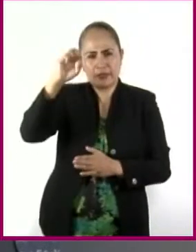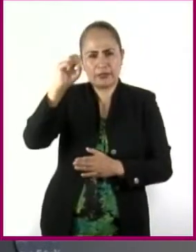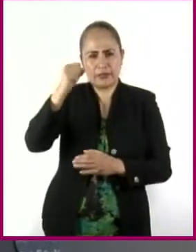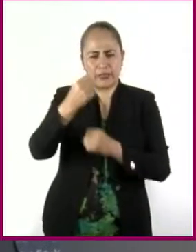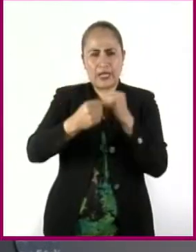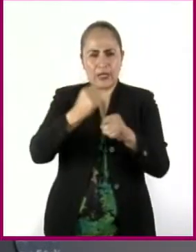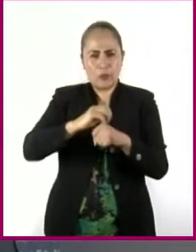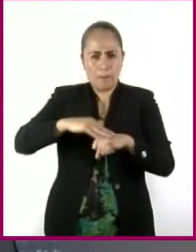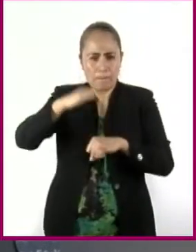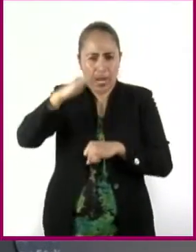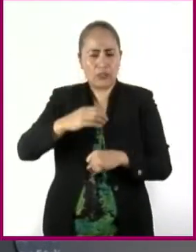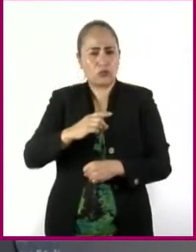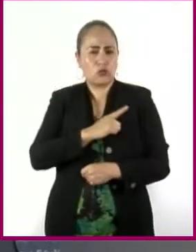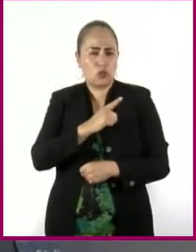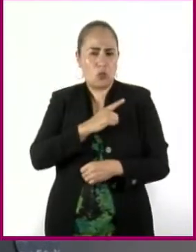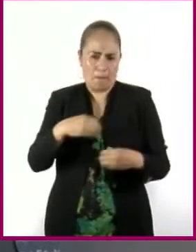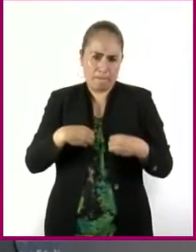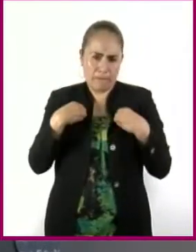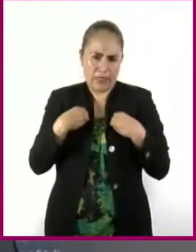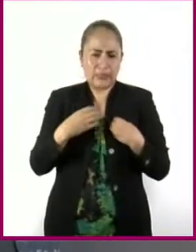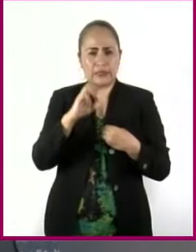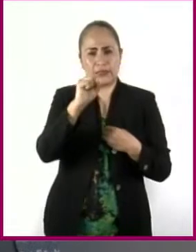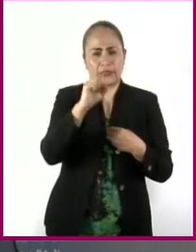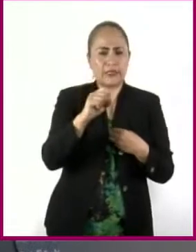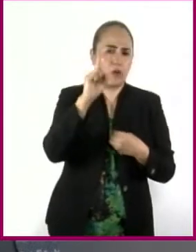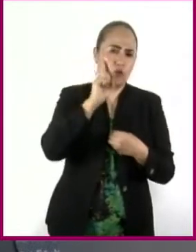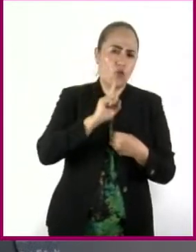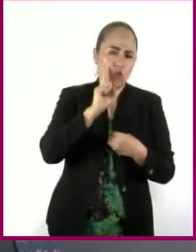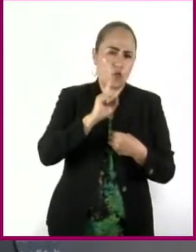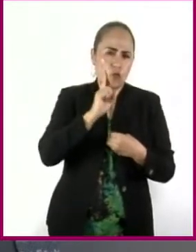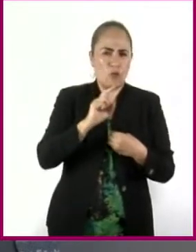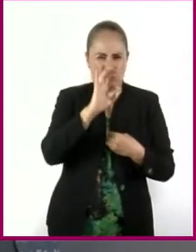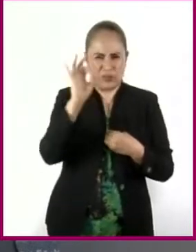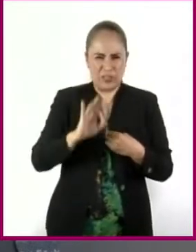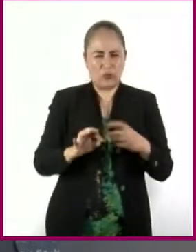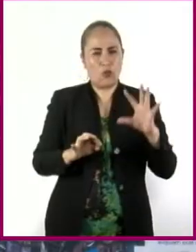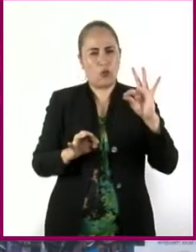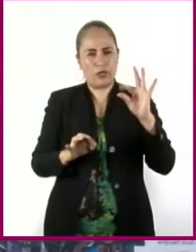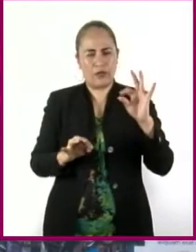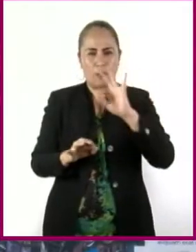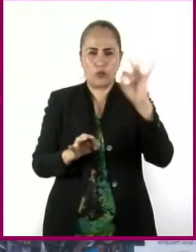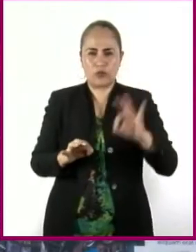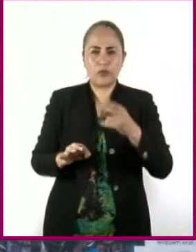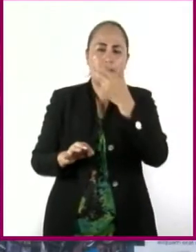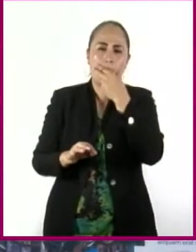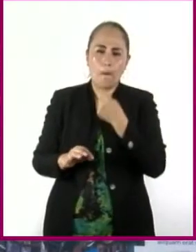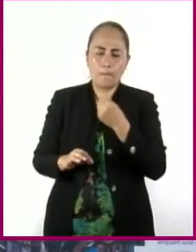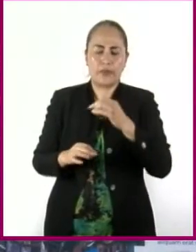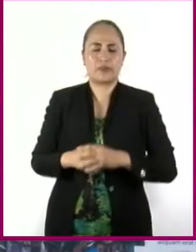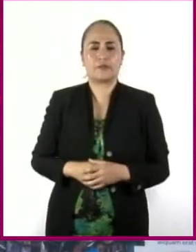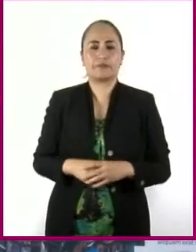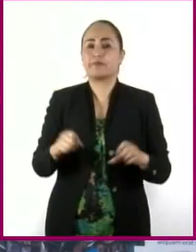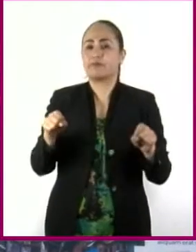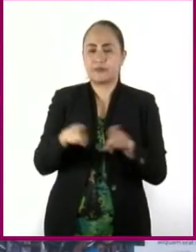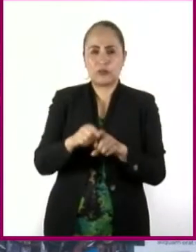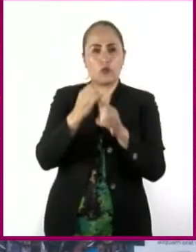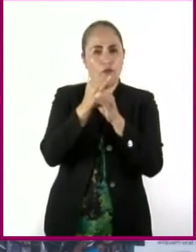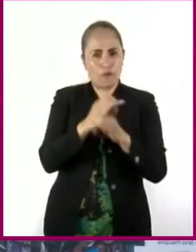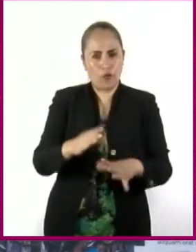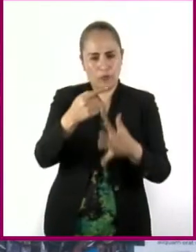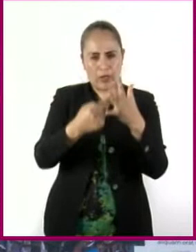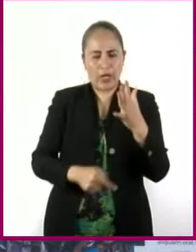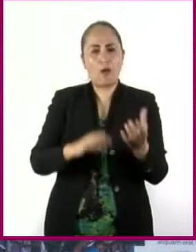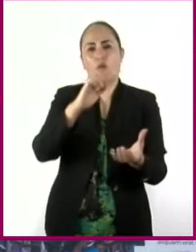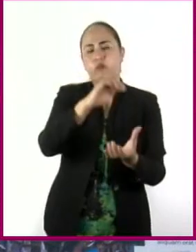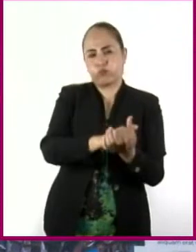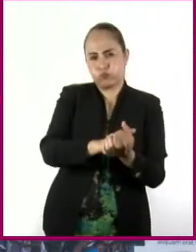viven solas. De estas, 60% son mujeres y 40% son hombres. El informe también aborda la situación conyugal de